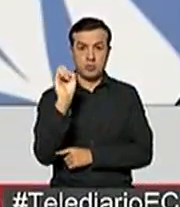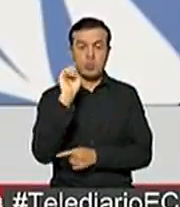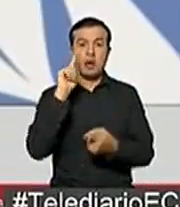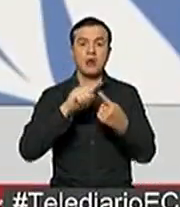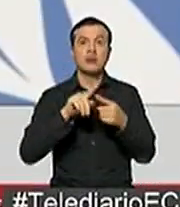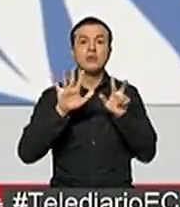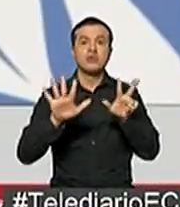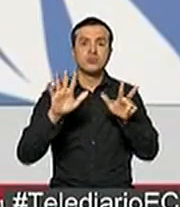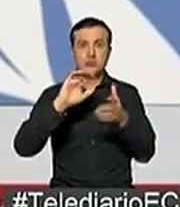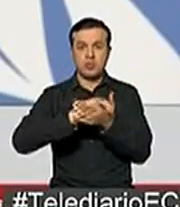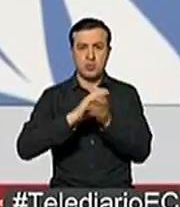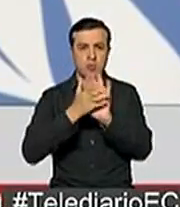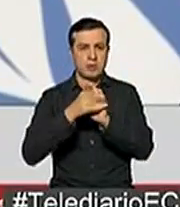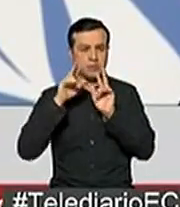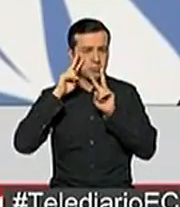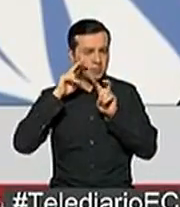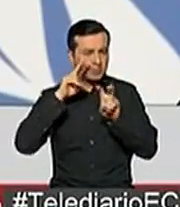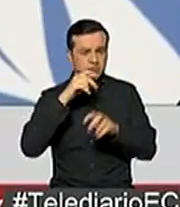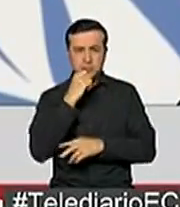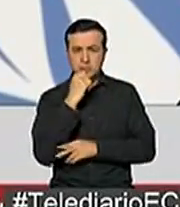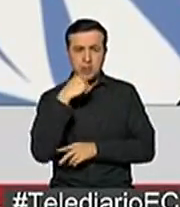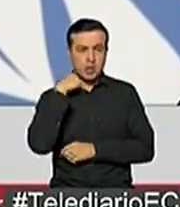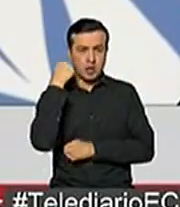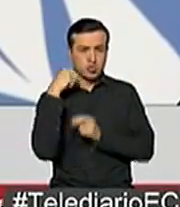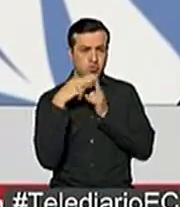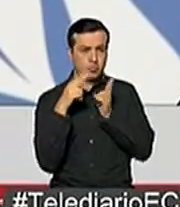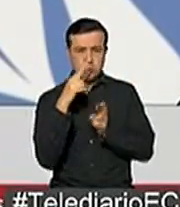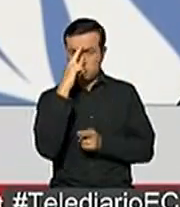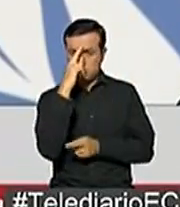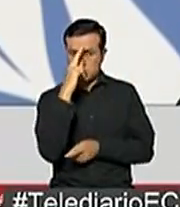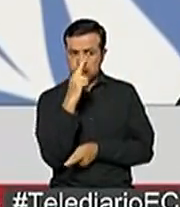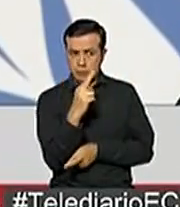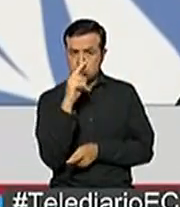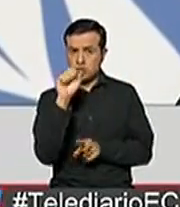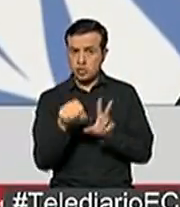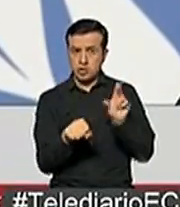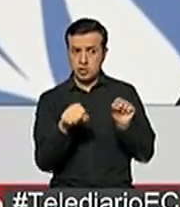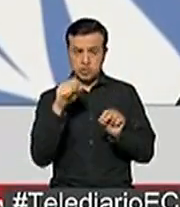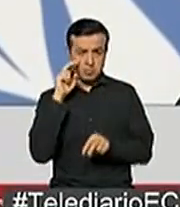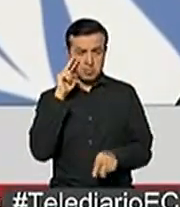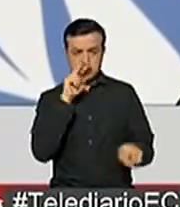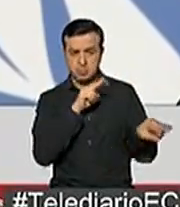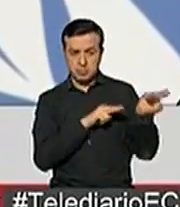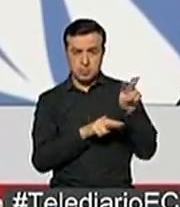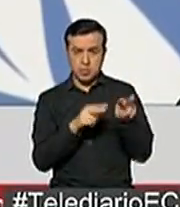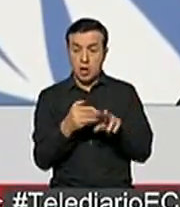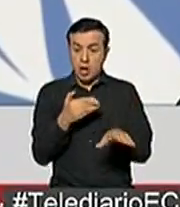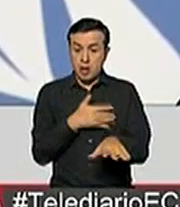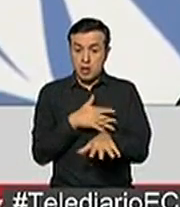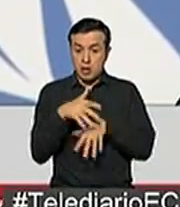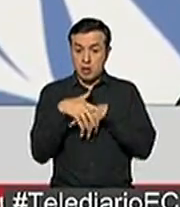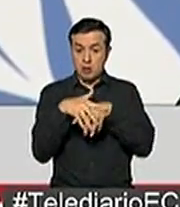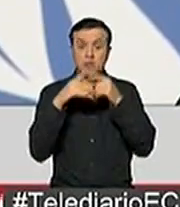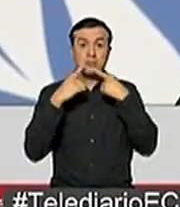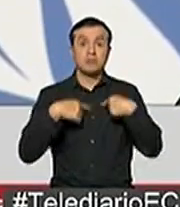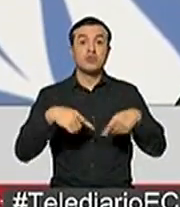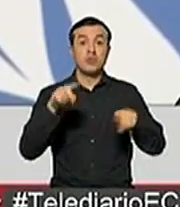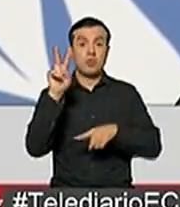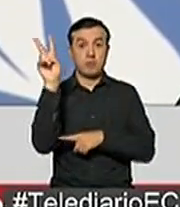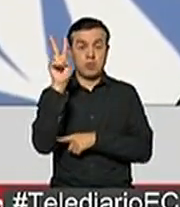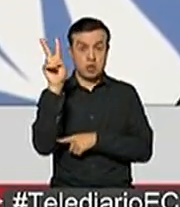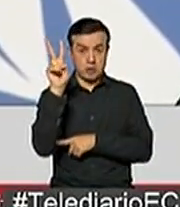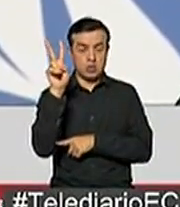8 de noviembre para investigar las violaciones de los derechos humanos cometidas en el país durante las recientes protestas anunció este viernes el